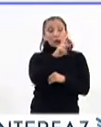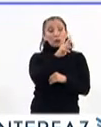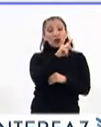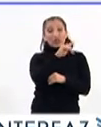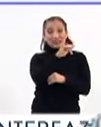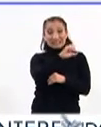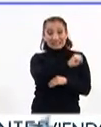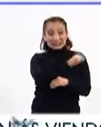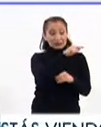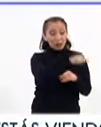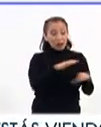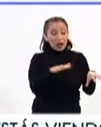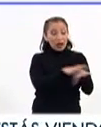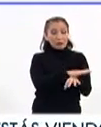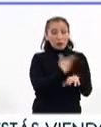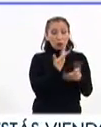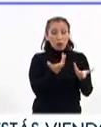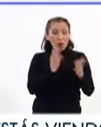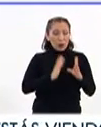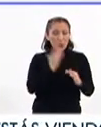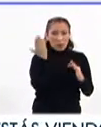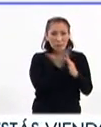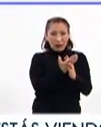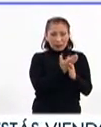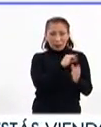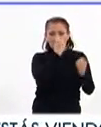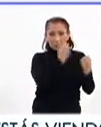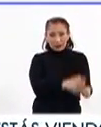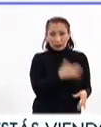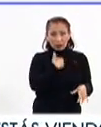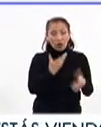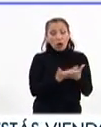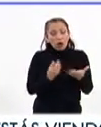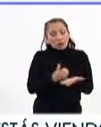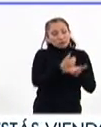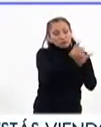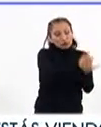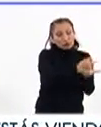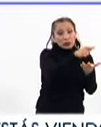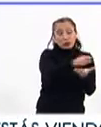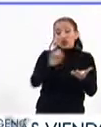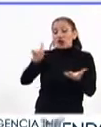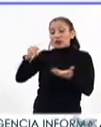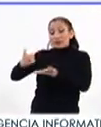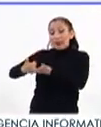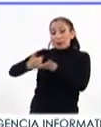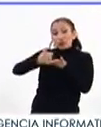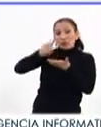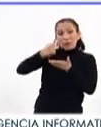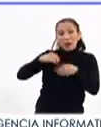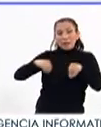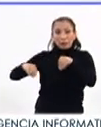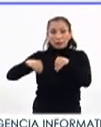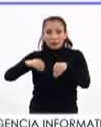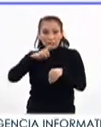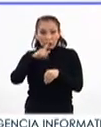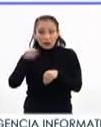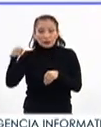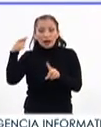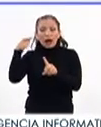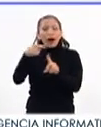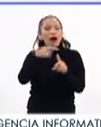prótesis entonces sustituye el miembro perdido y la órtesis ayuda a realizar mejor una función, podemos entender cuál